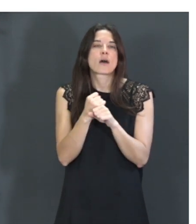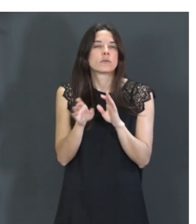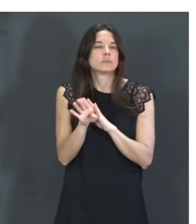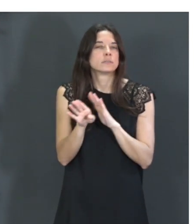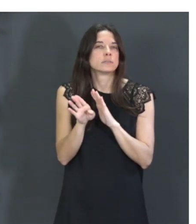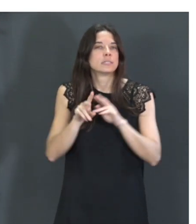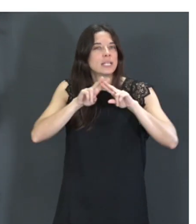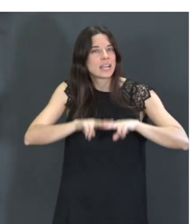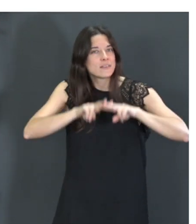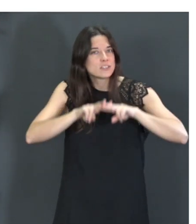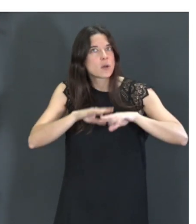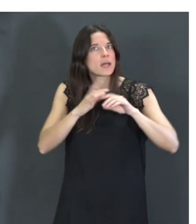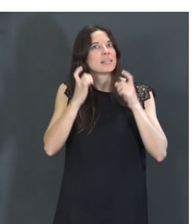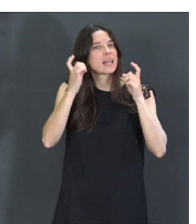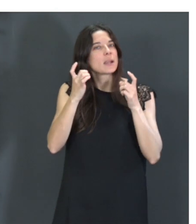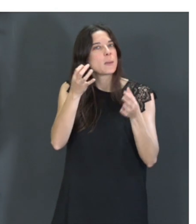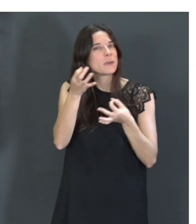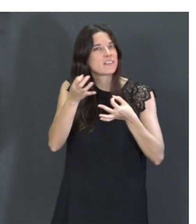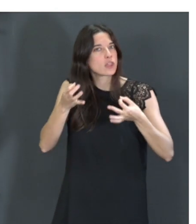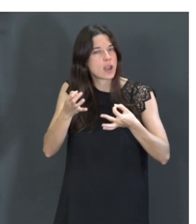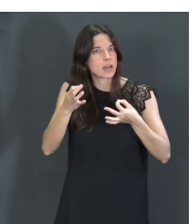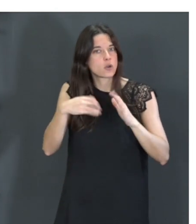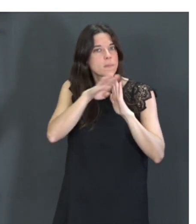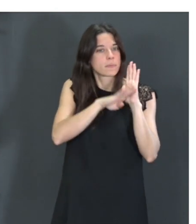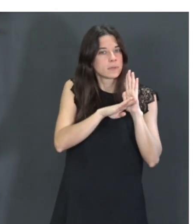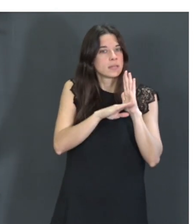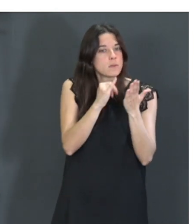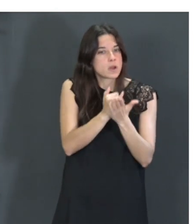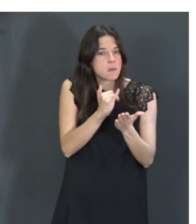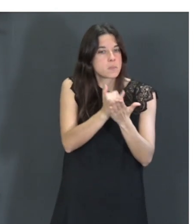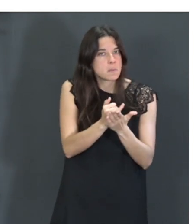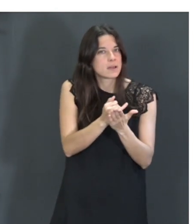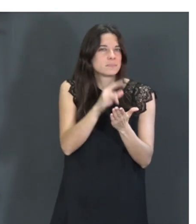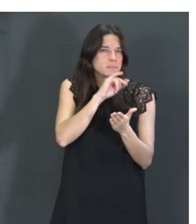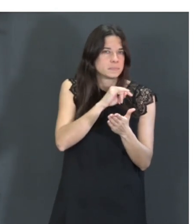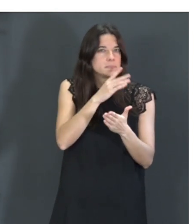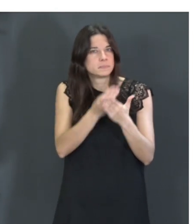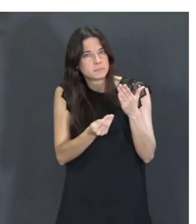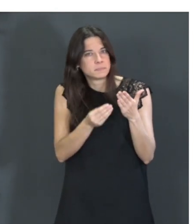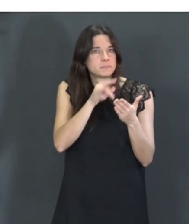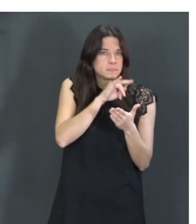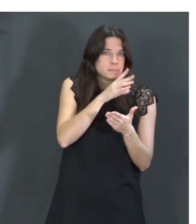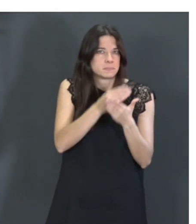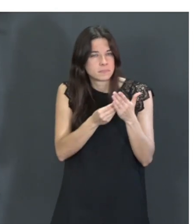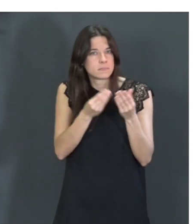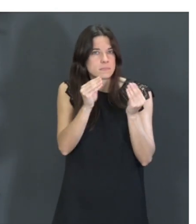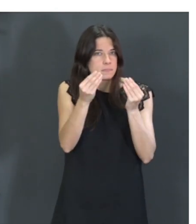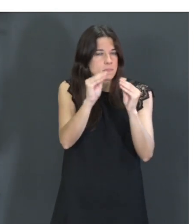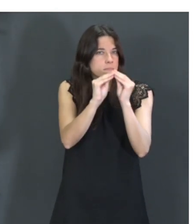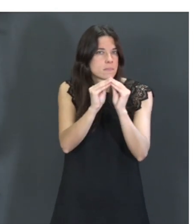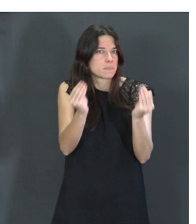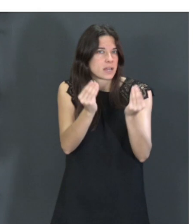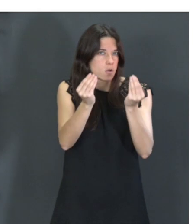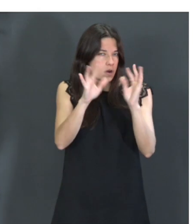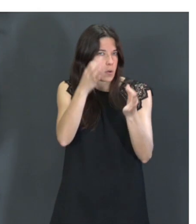revisión y perfeccionamiento de la skill, ya que se hicieron varias pruebas y sus consecuentes correcciones, ¿no? Entonces, después de todo este trabajo, ¿no?,